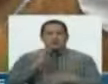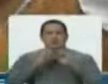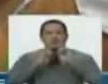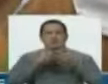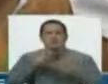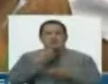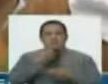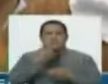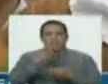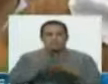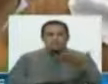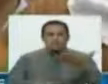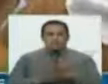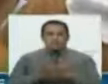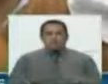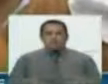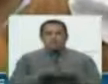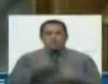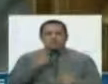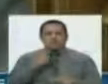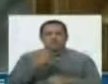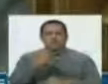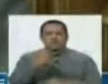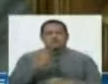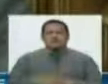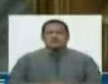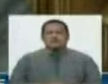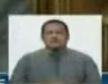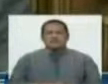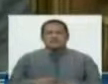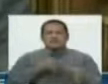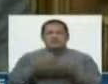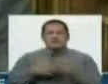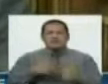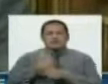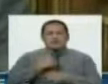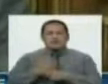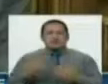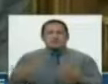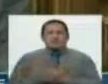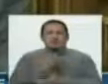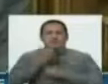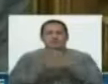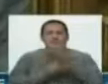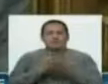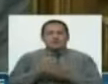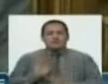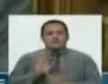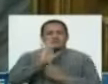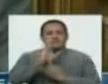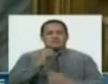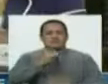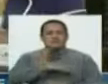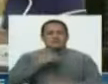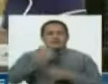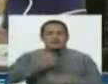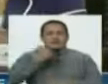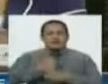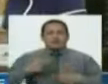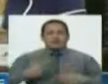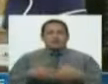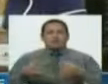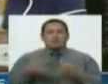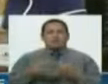esa nota, pero una respuesta enérgica. Indicó que la elaboración de la nueva nota que será enviada a Chile será evaluada y trabajada